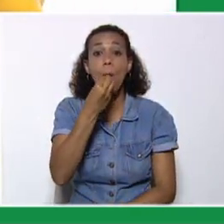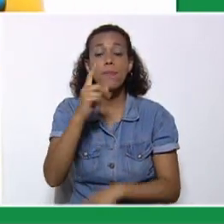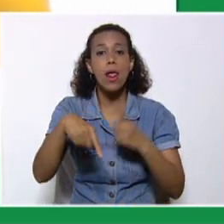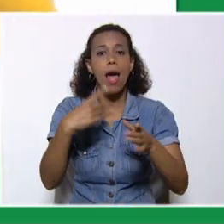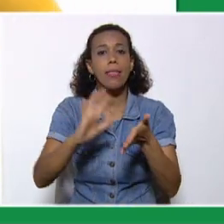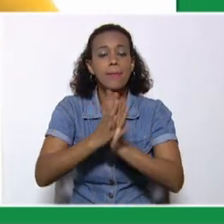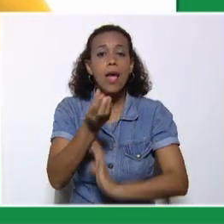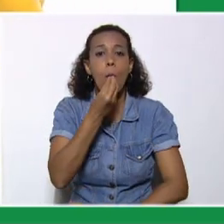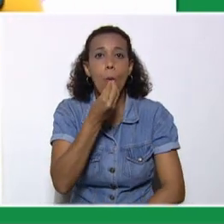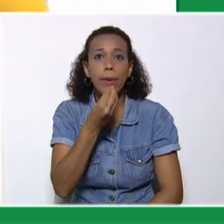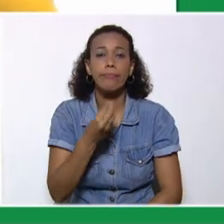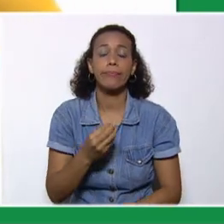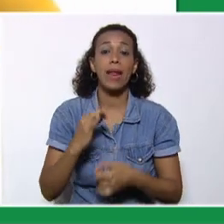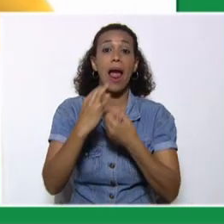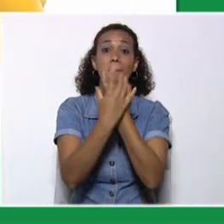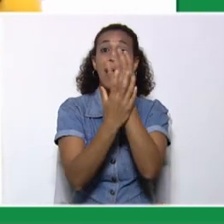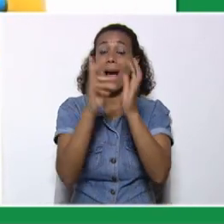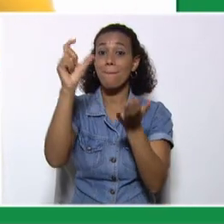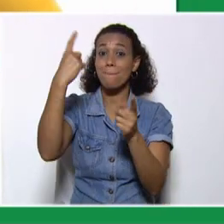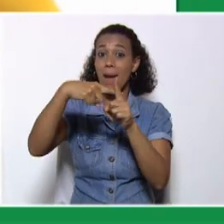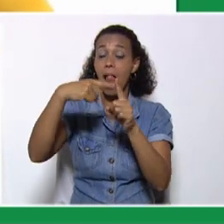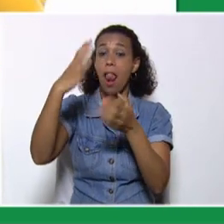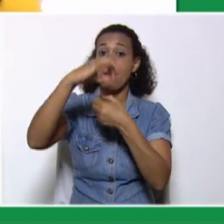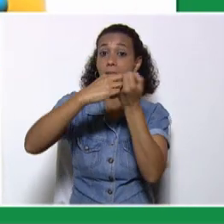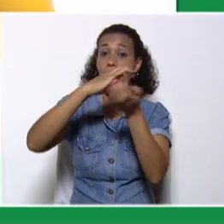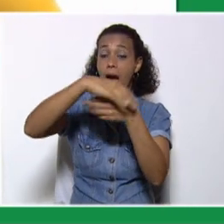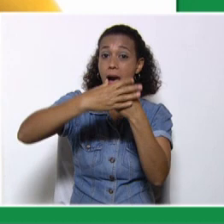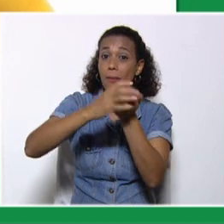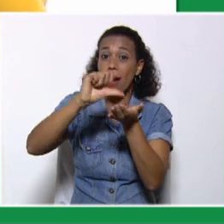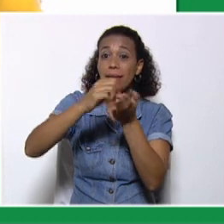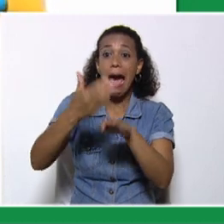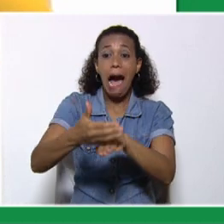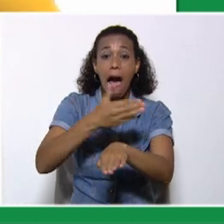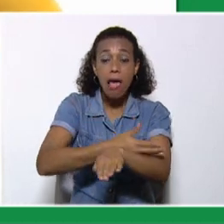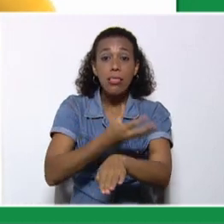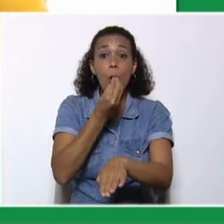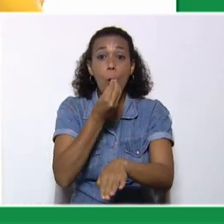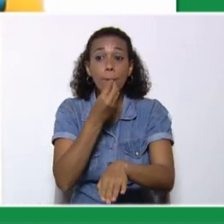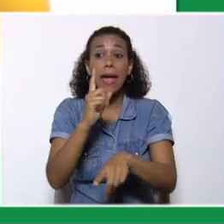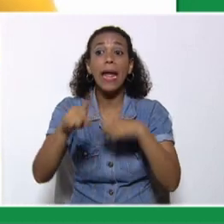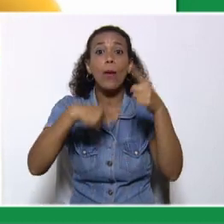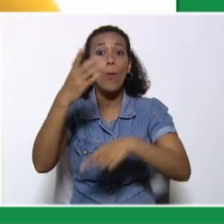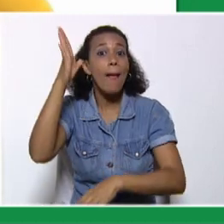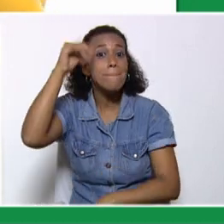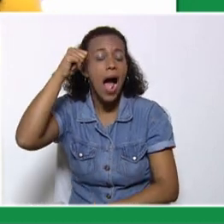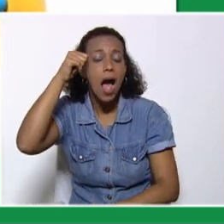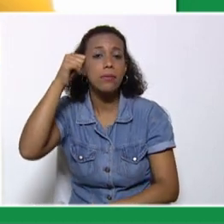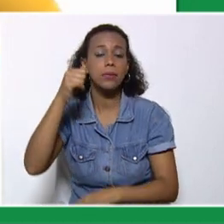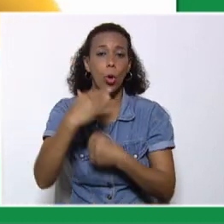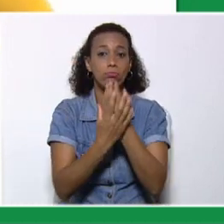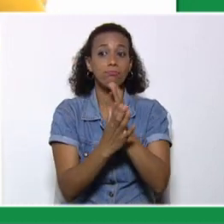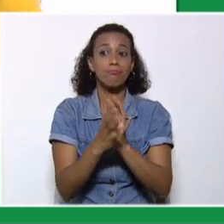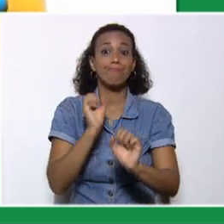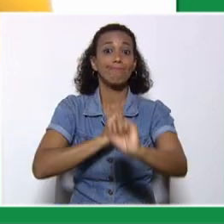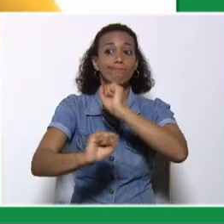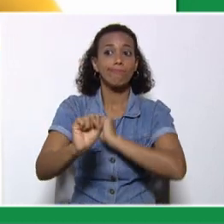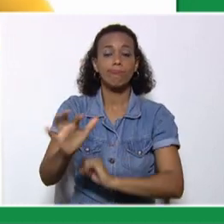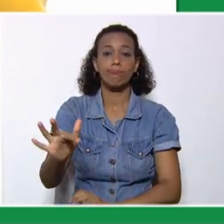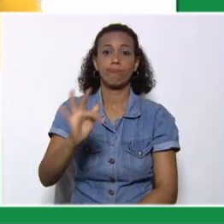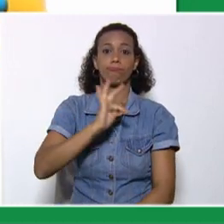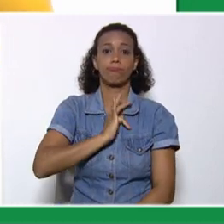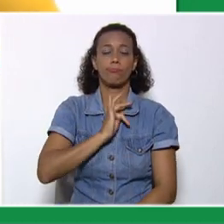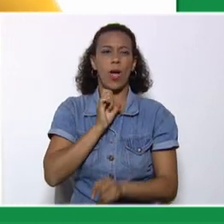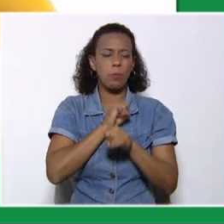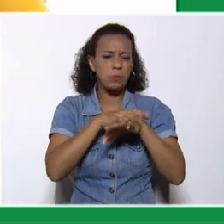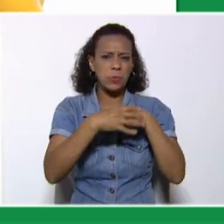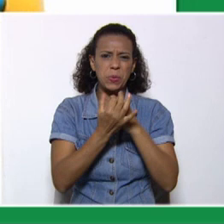comida. Lavarse las manos. Antes de comer y después de ir al baño, eso te ayudará a prevenir la propagación